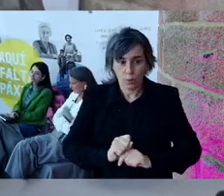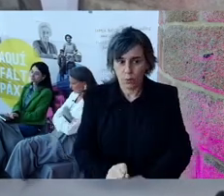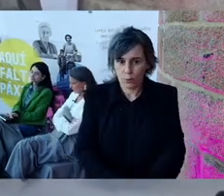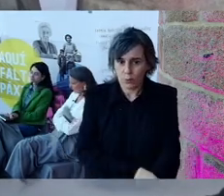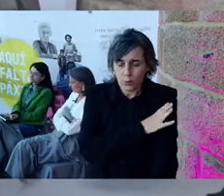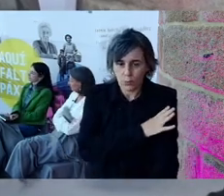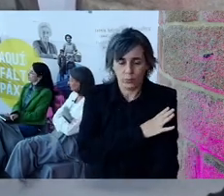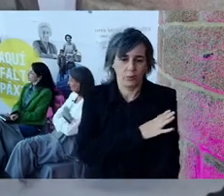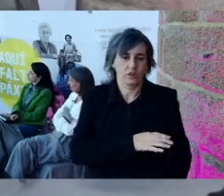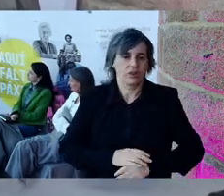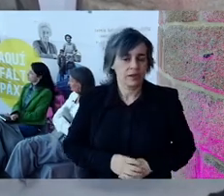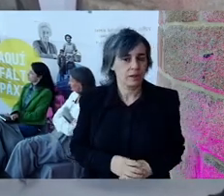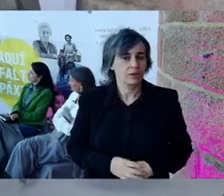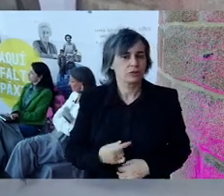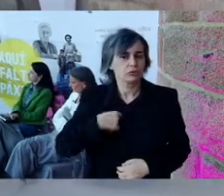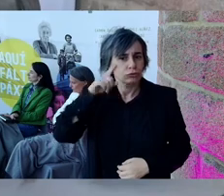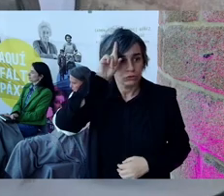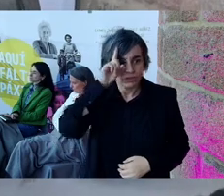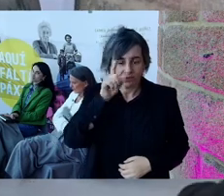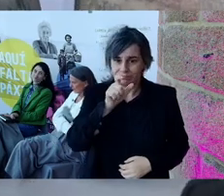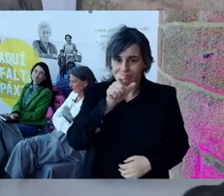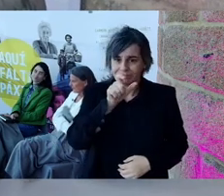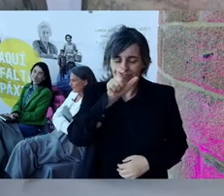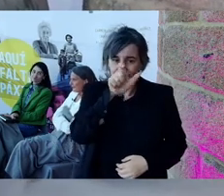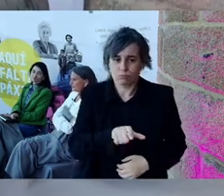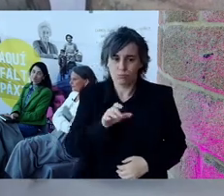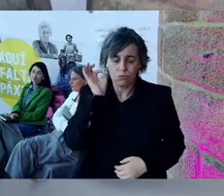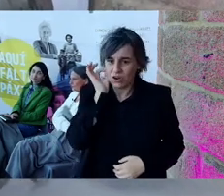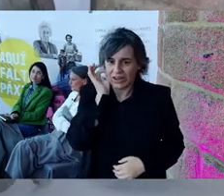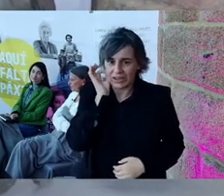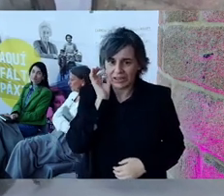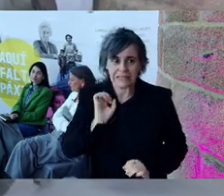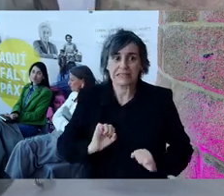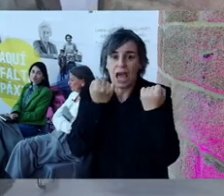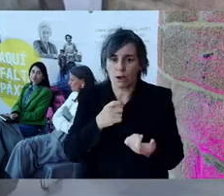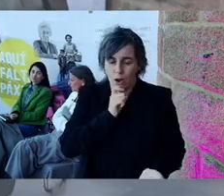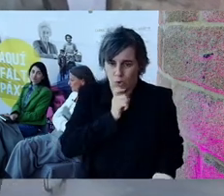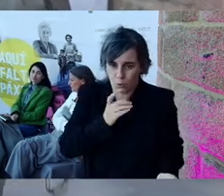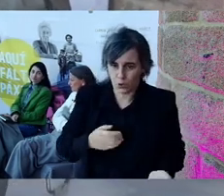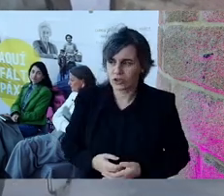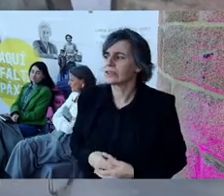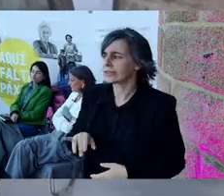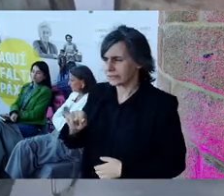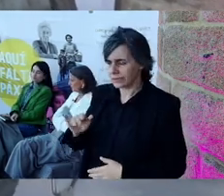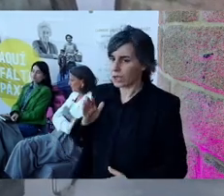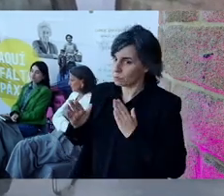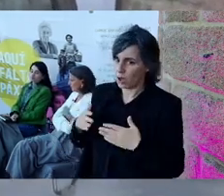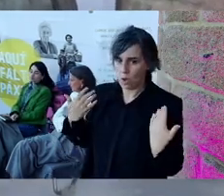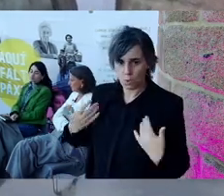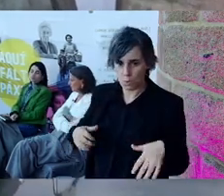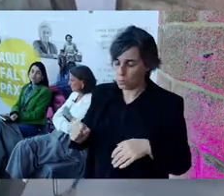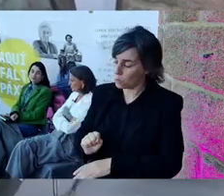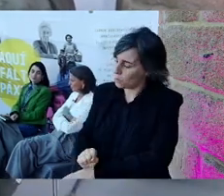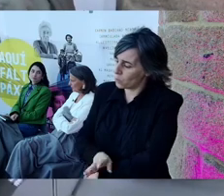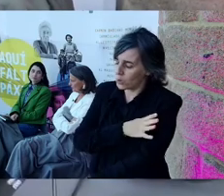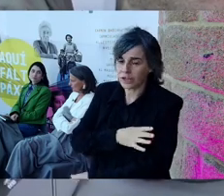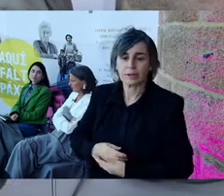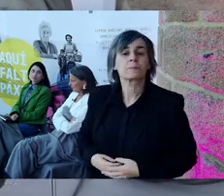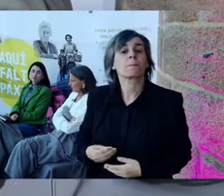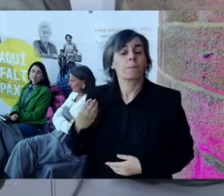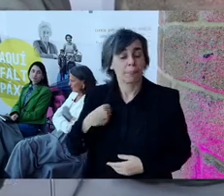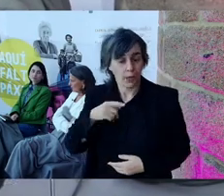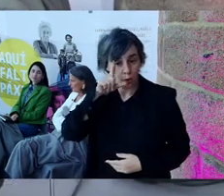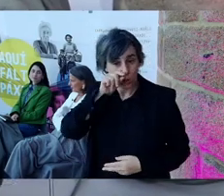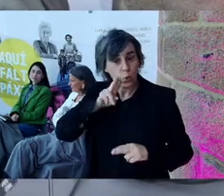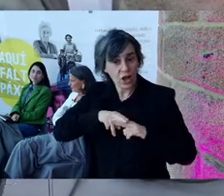quero imaginar, bueno, e non entendo como esta muller conseguiu salir de aí. Es atroz ese episodio. Ella está,